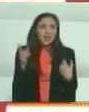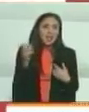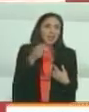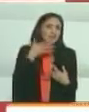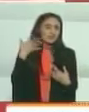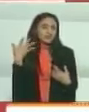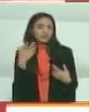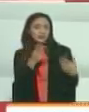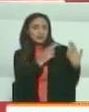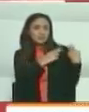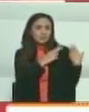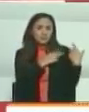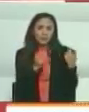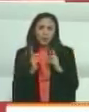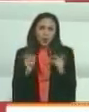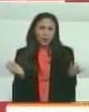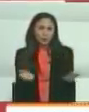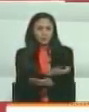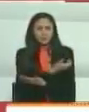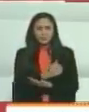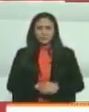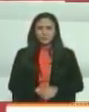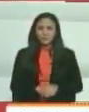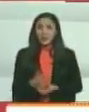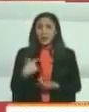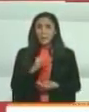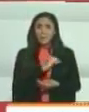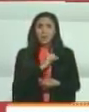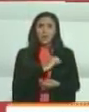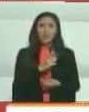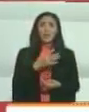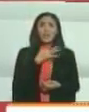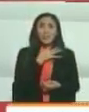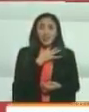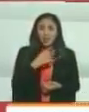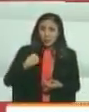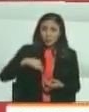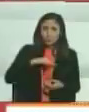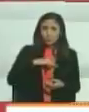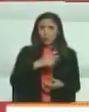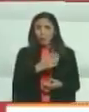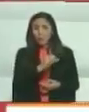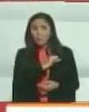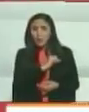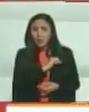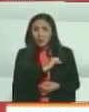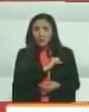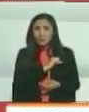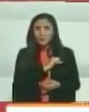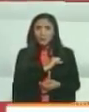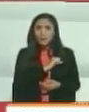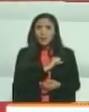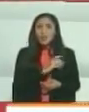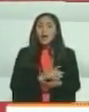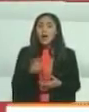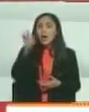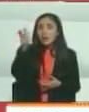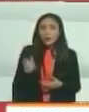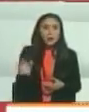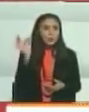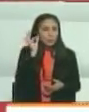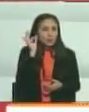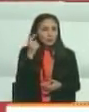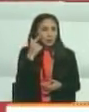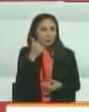verdad? Que con eso nos van a atemorizar a nosotros. Que Caroli ahora no va a ir más para la Asamblea Nacional